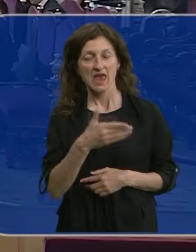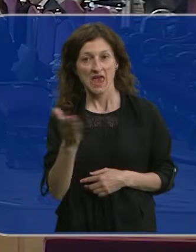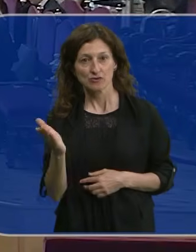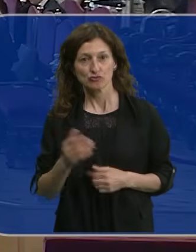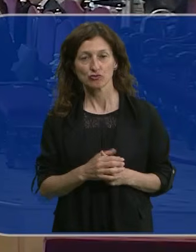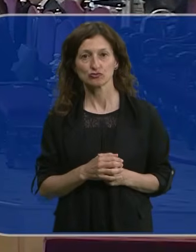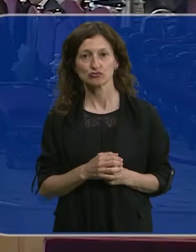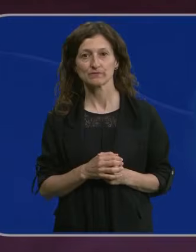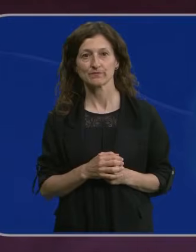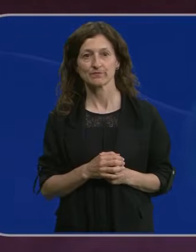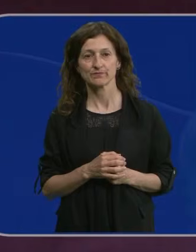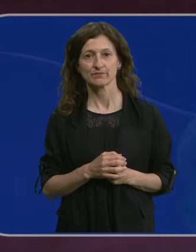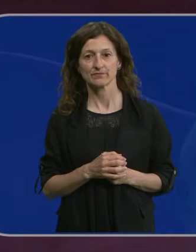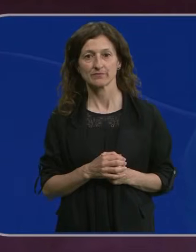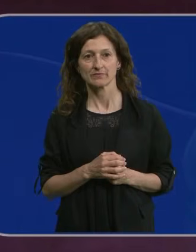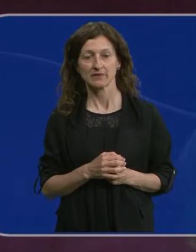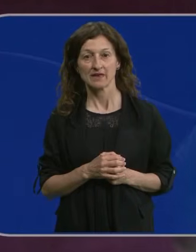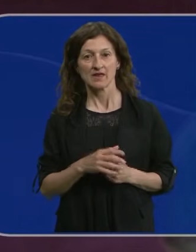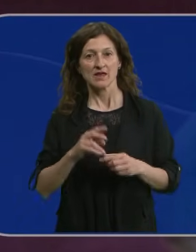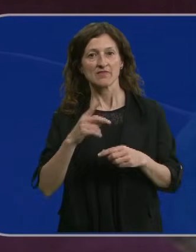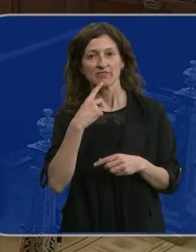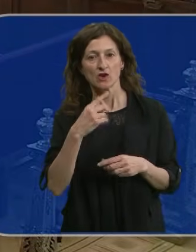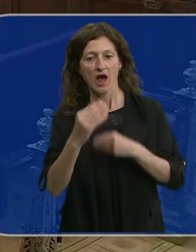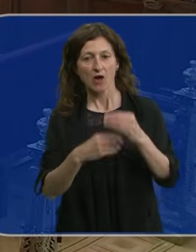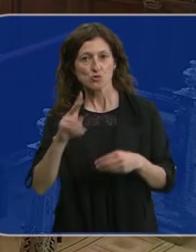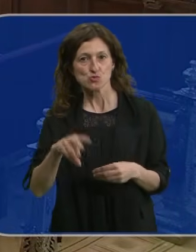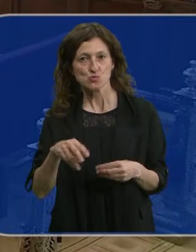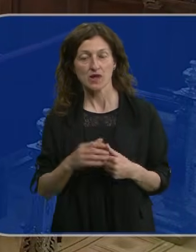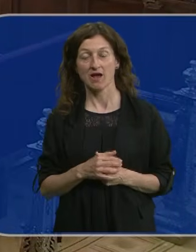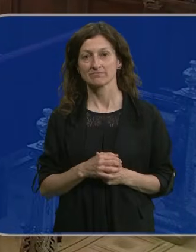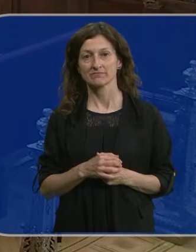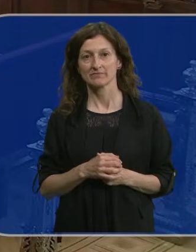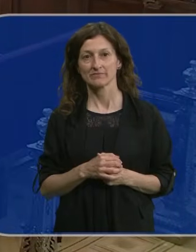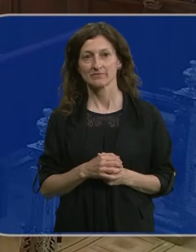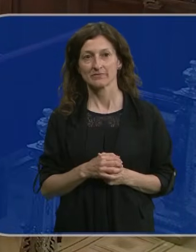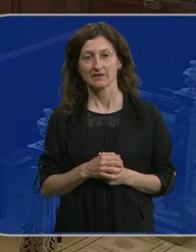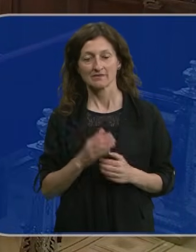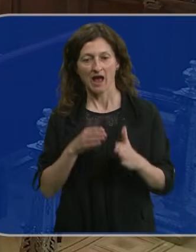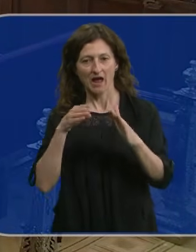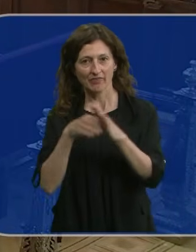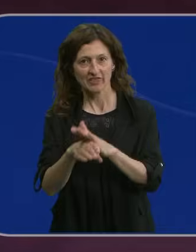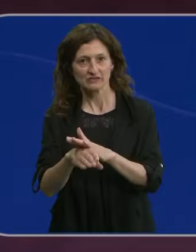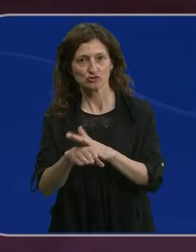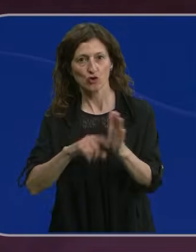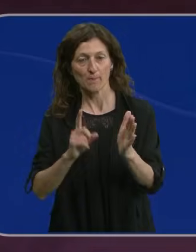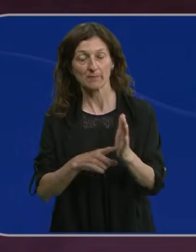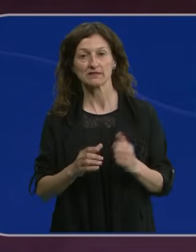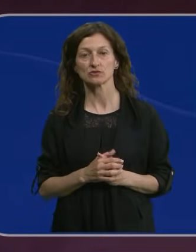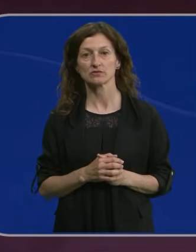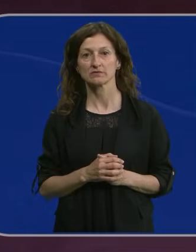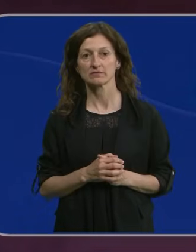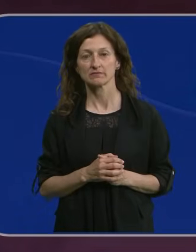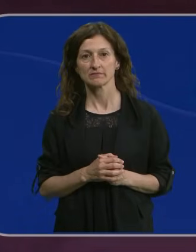ningún momento han sido reacios, nunca han dicho, no, esto no lo hago. El acceso a las altas instancias era total y ponen ejemplos.